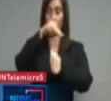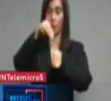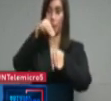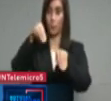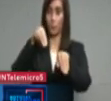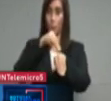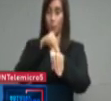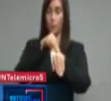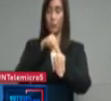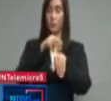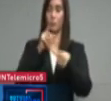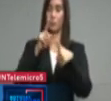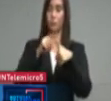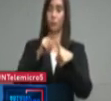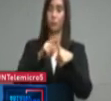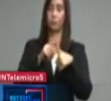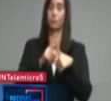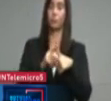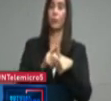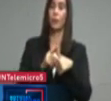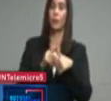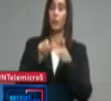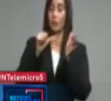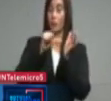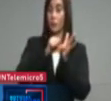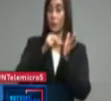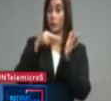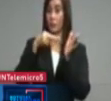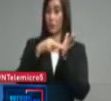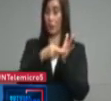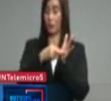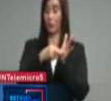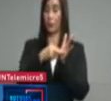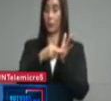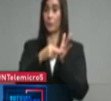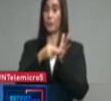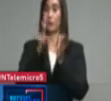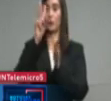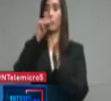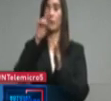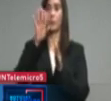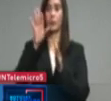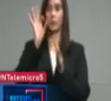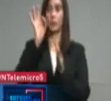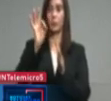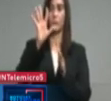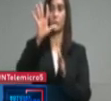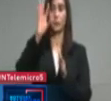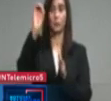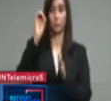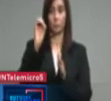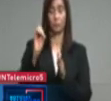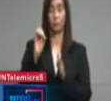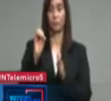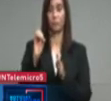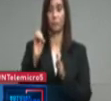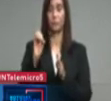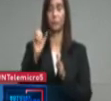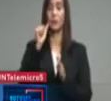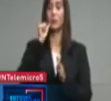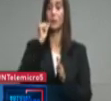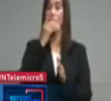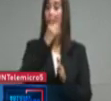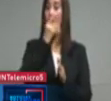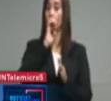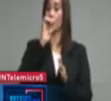habitual rueda de prensa de salud pública, este lunes, se vio afectada por un apagón, el que obligó a que el ministro finalice su